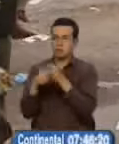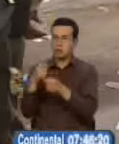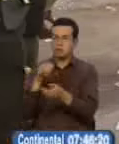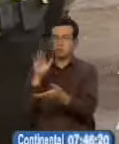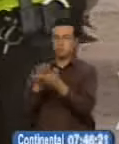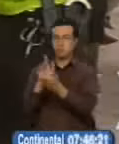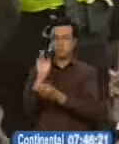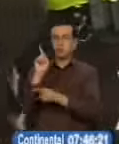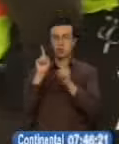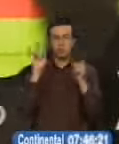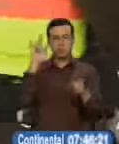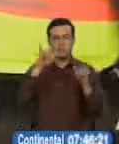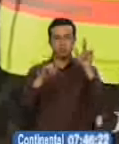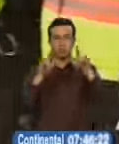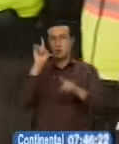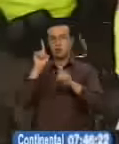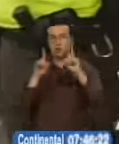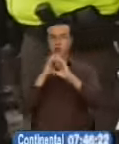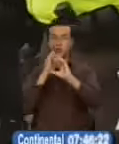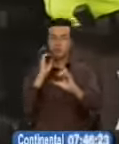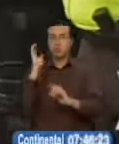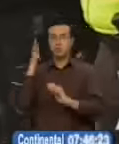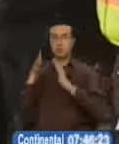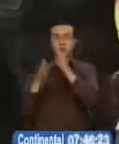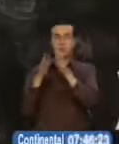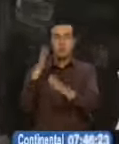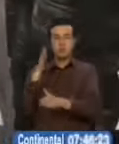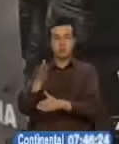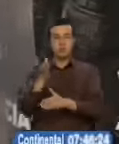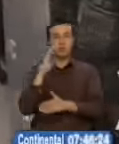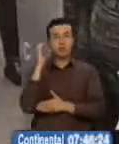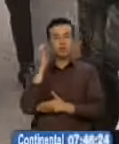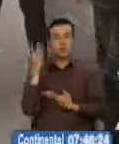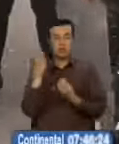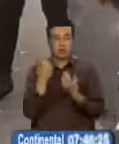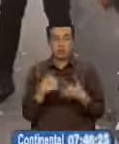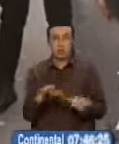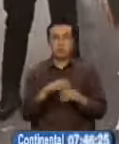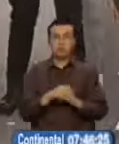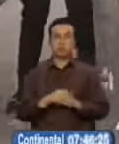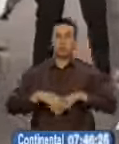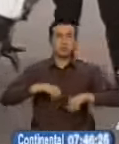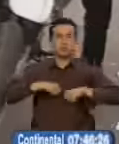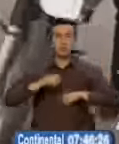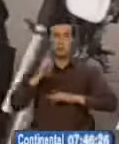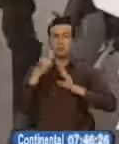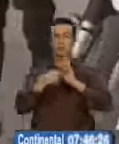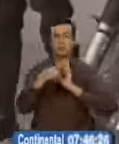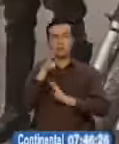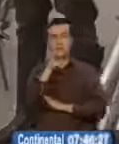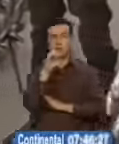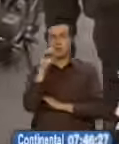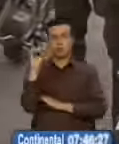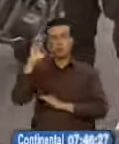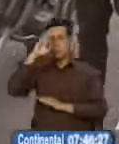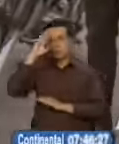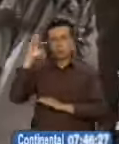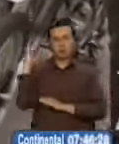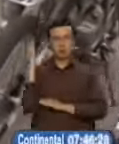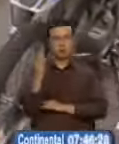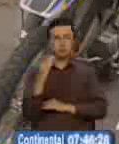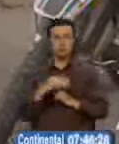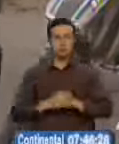tanto por vía aérea así como por la vía terrestre. Tenemos este momento desplegados para el operativo 1.800 efectivos